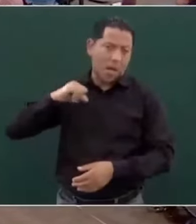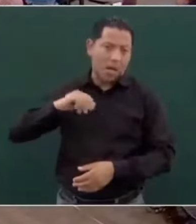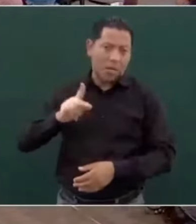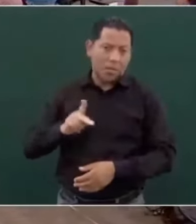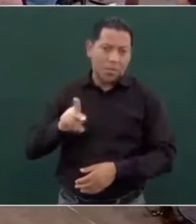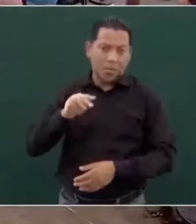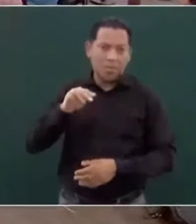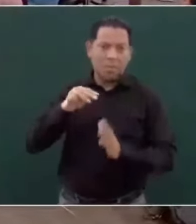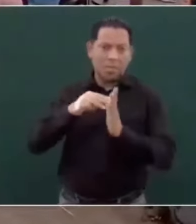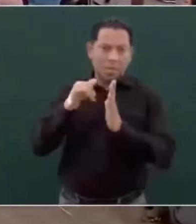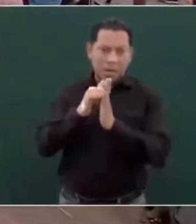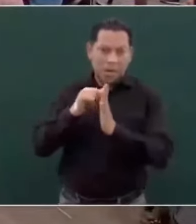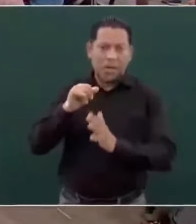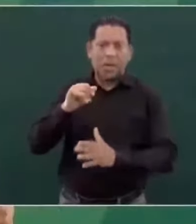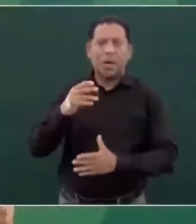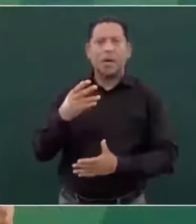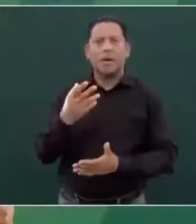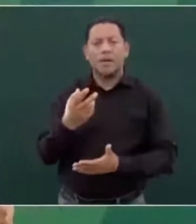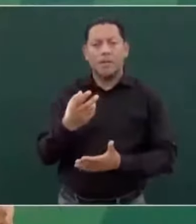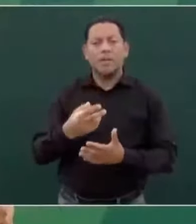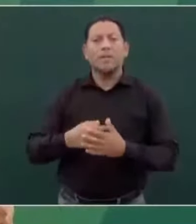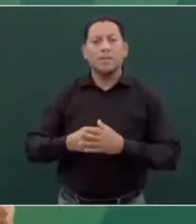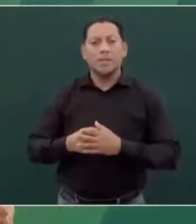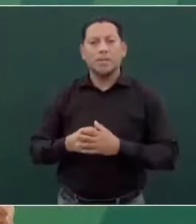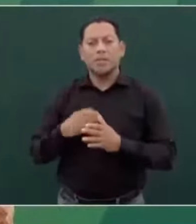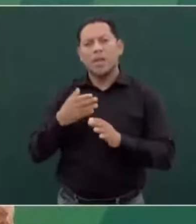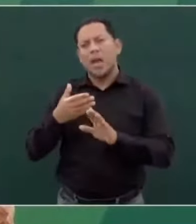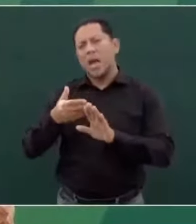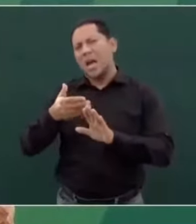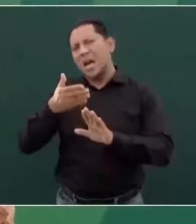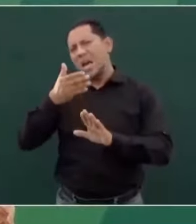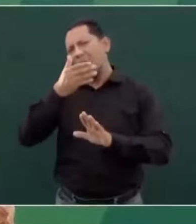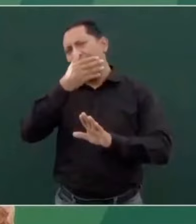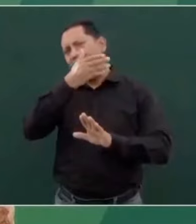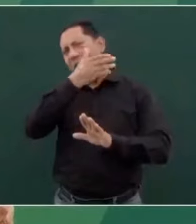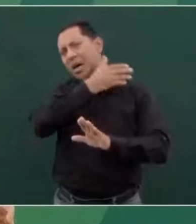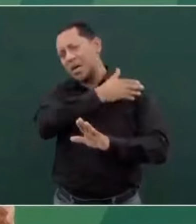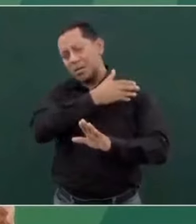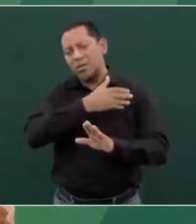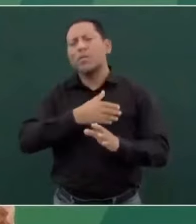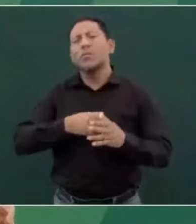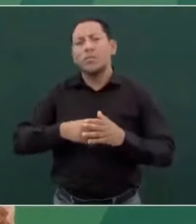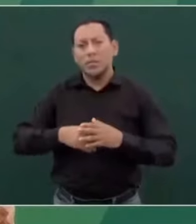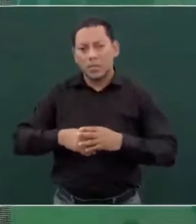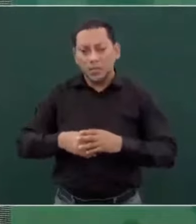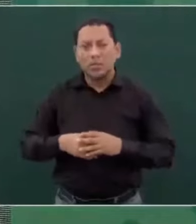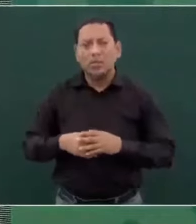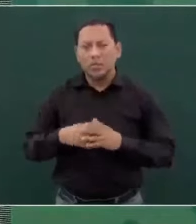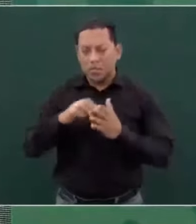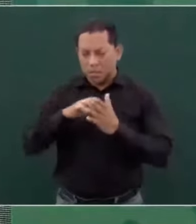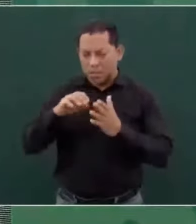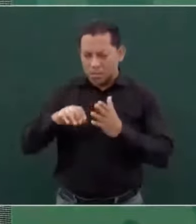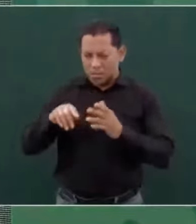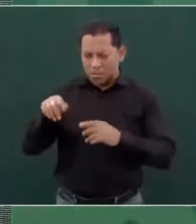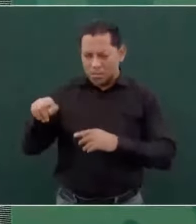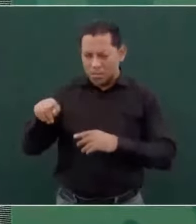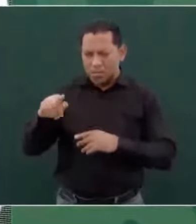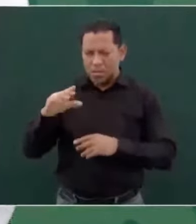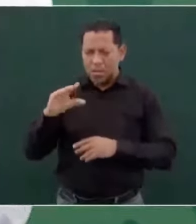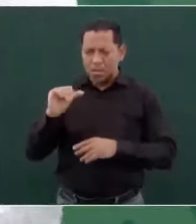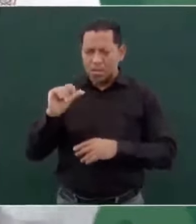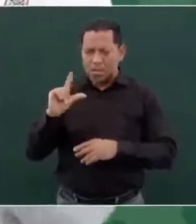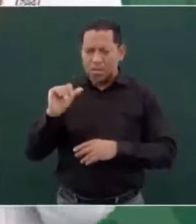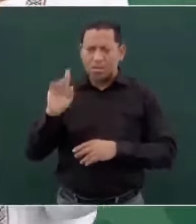Maya incluso desde antes en el caso de calacmul